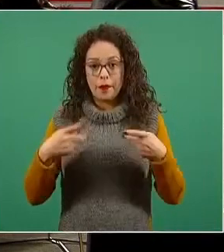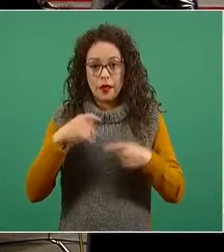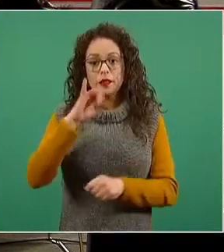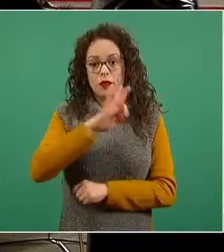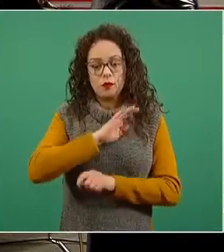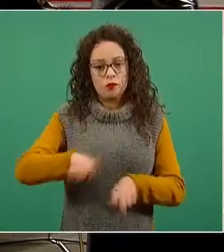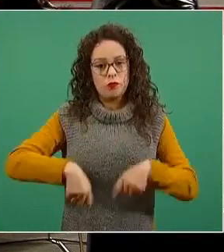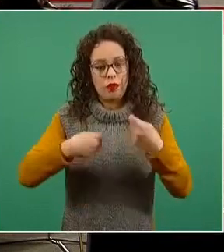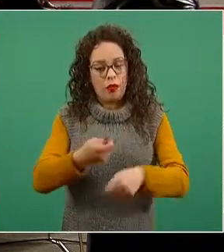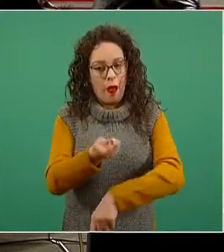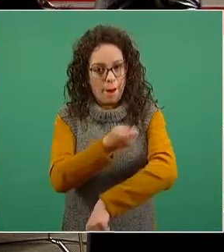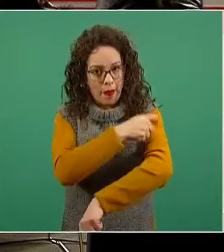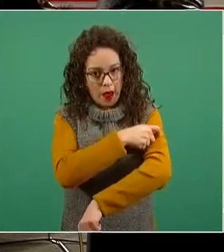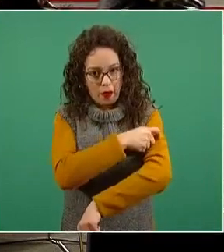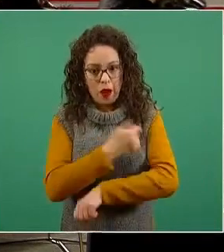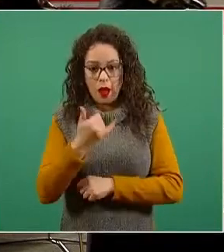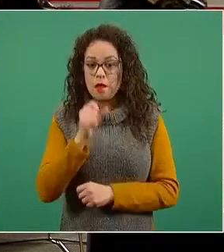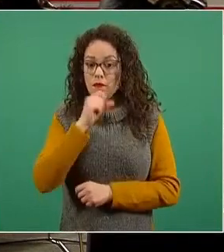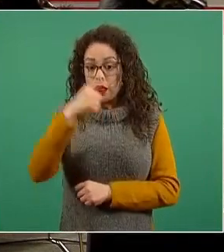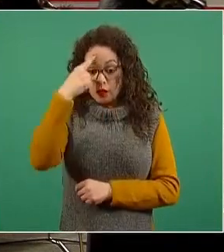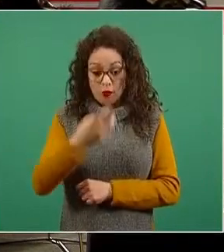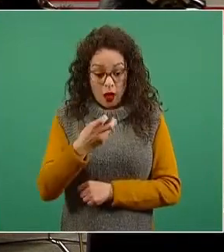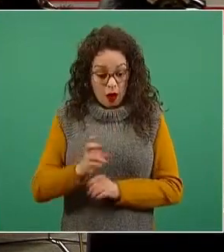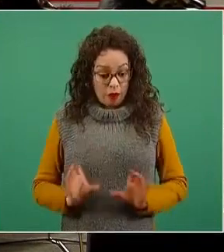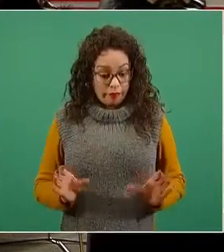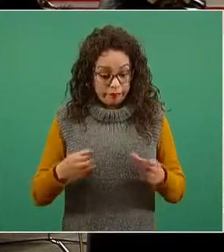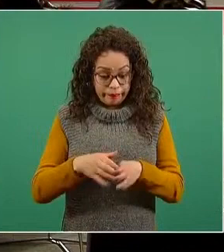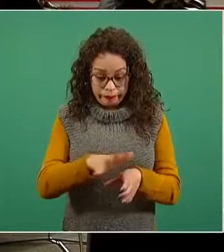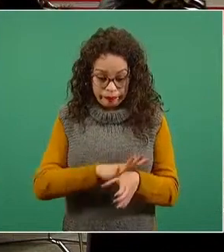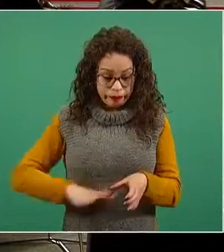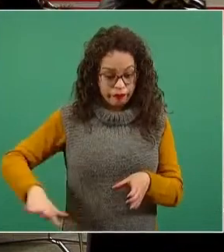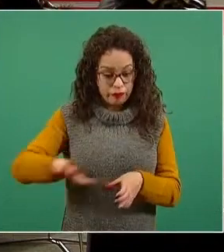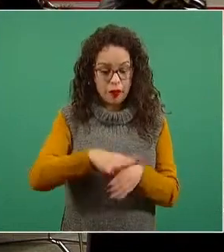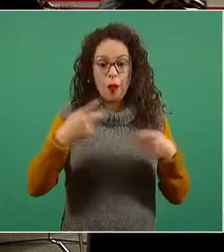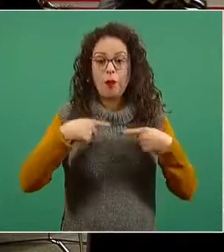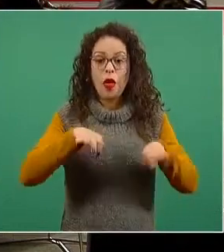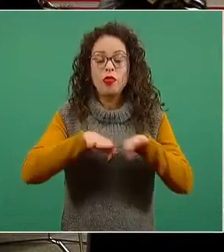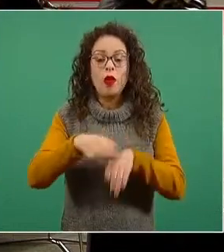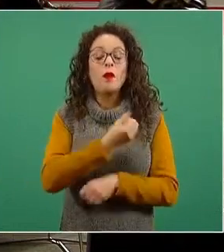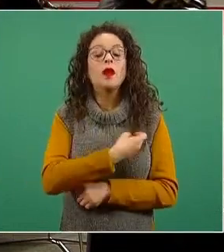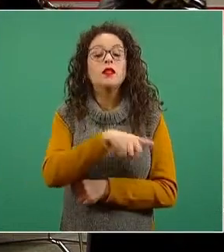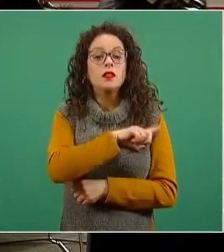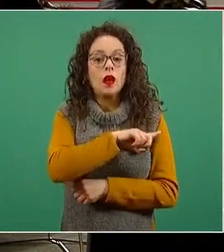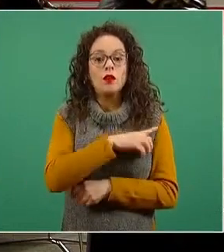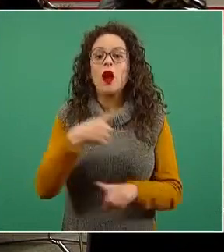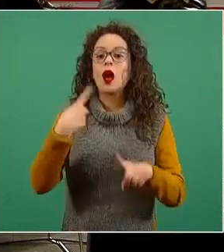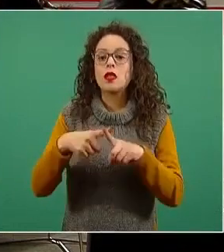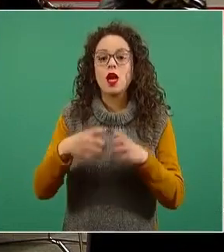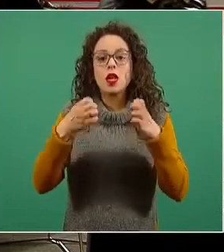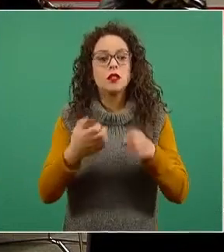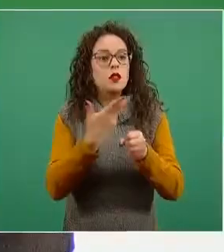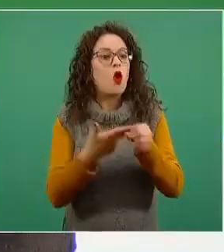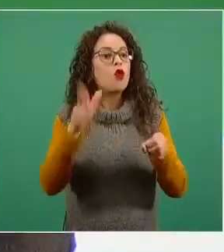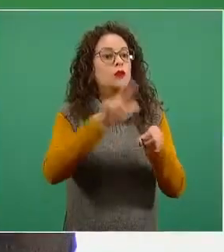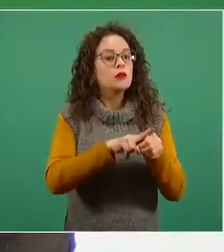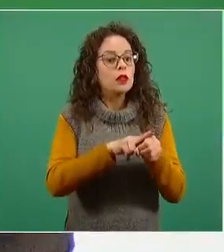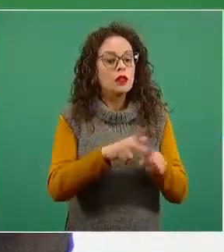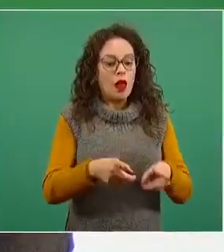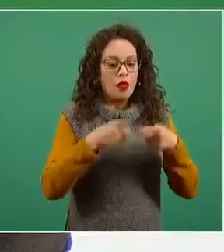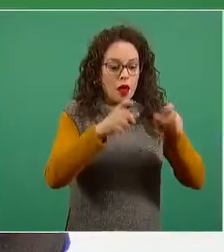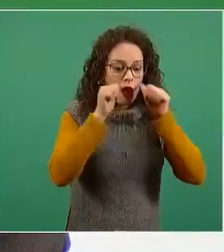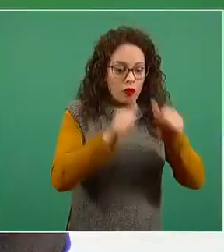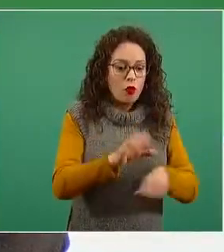vacunar, incluso para este conjunto inicial que es el personal de salud, quién está en unidad COVID, cuál es su magnitud de riesgo,